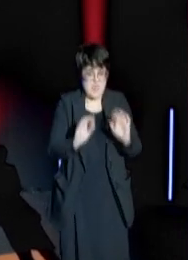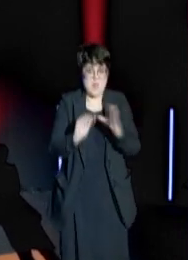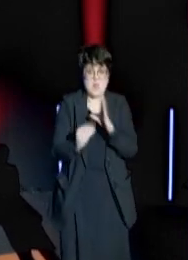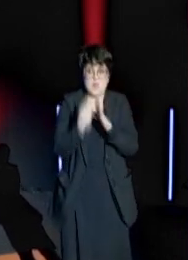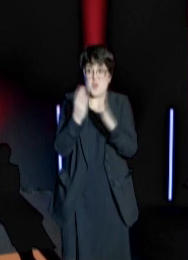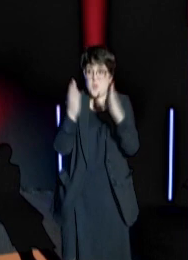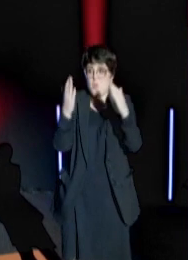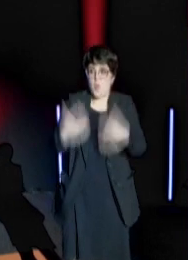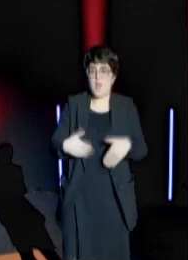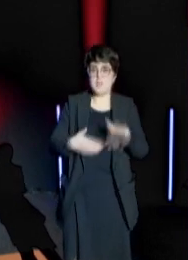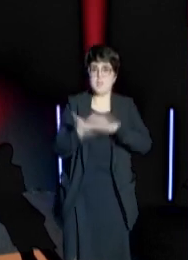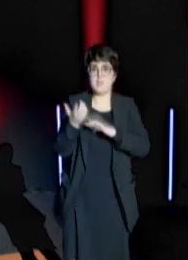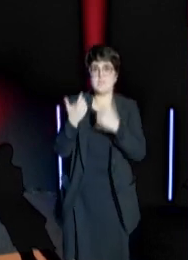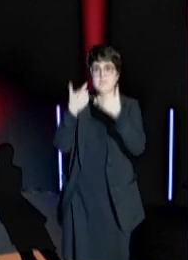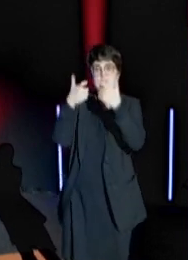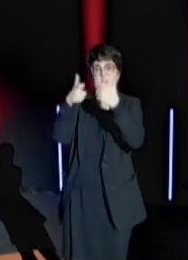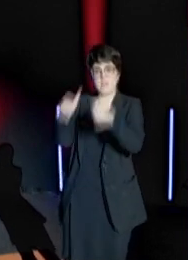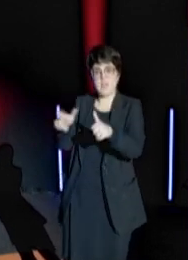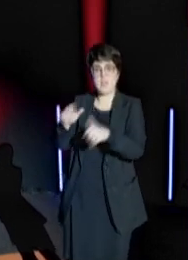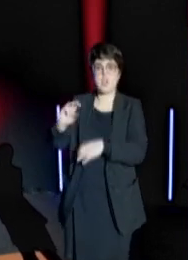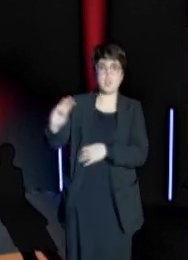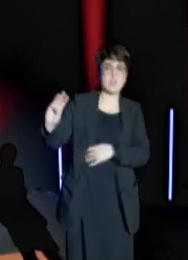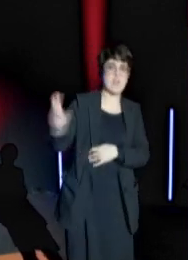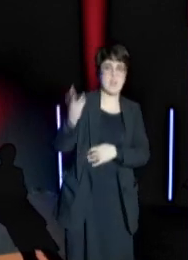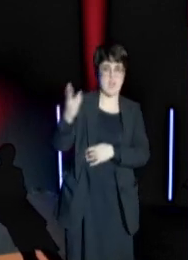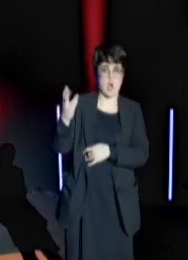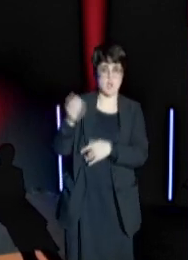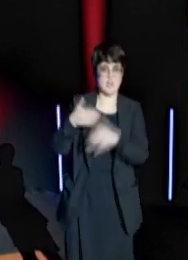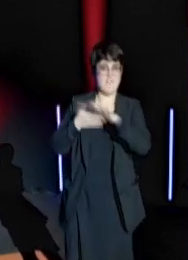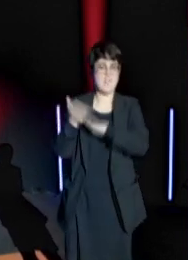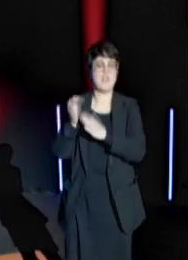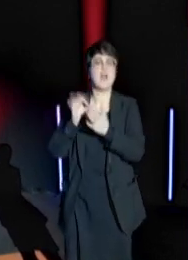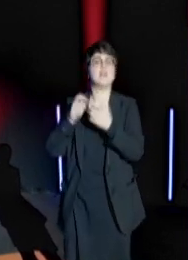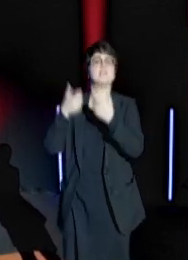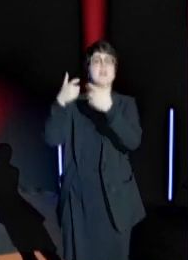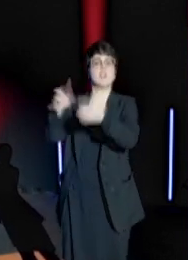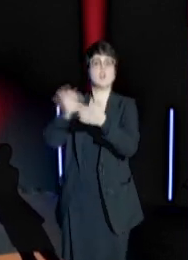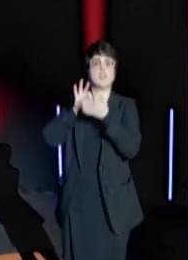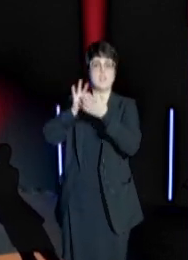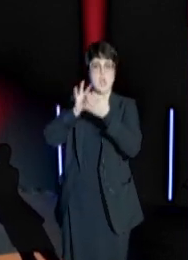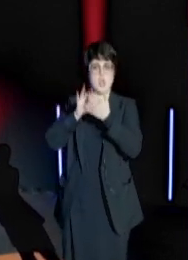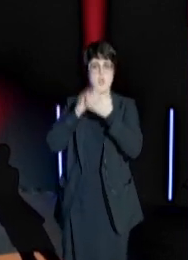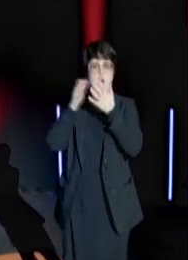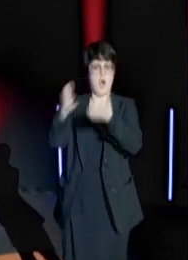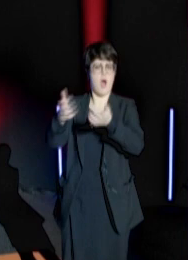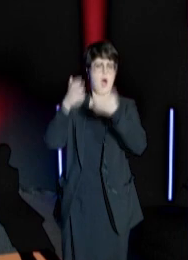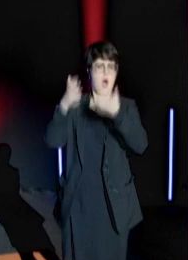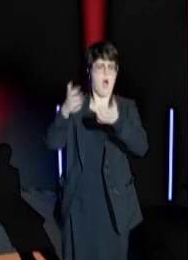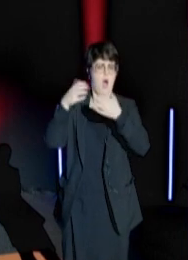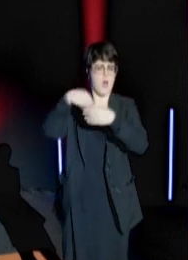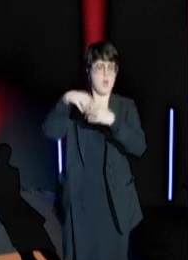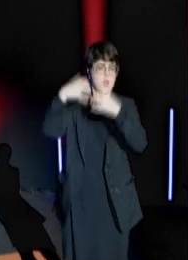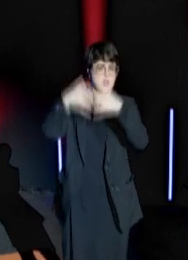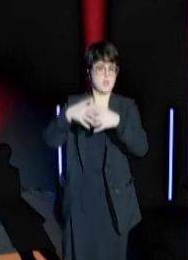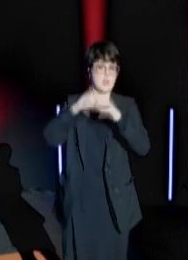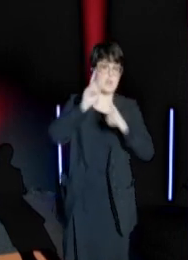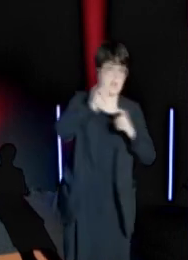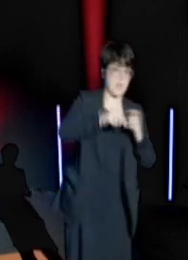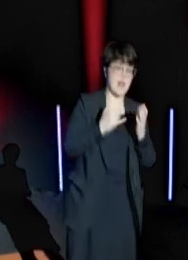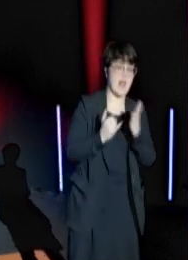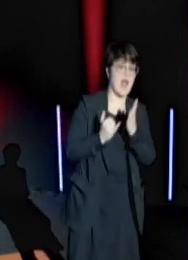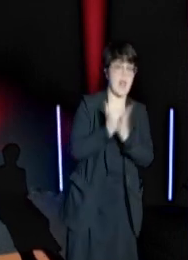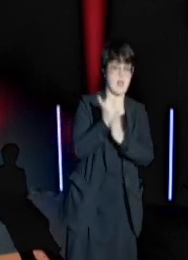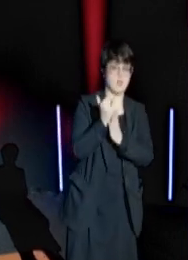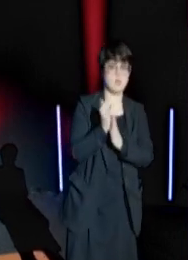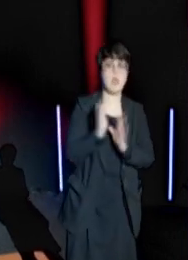es el sector terciario el sector servicios las ganancias de productividad han sido enormes en la industria desde luego en la agricultura pero